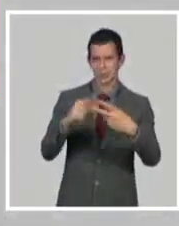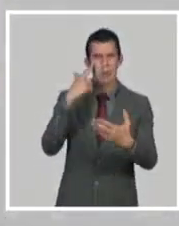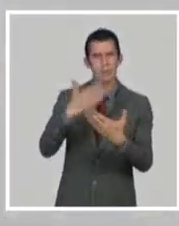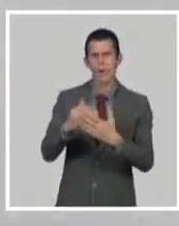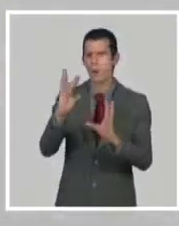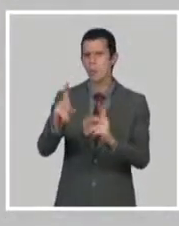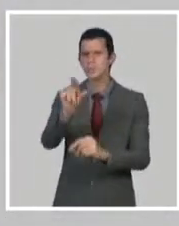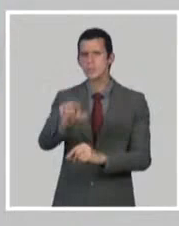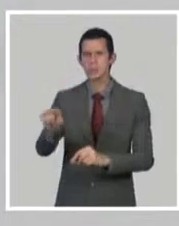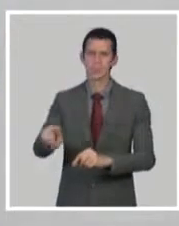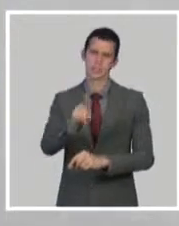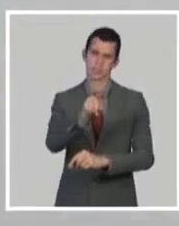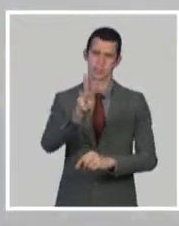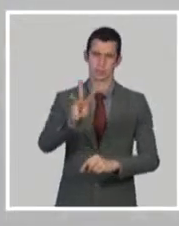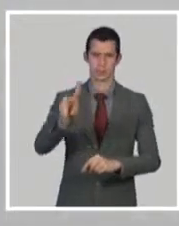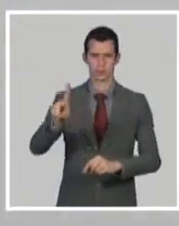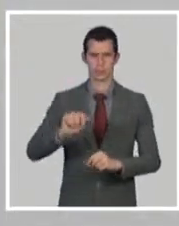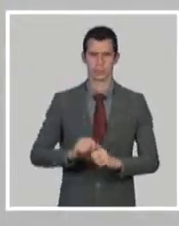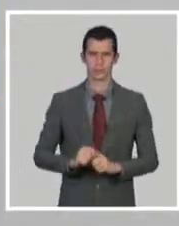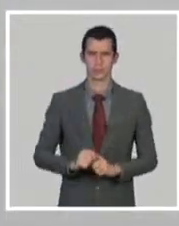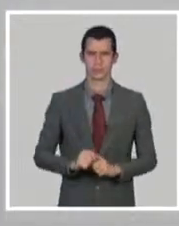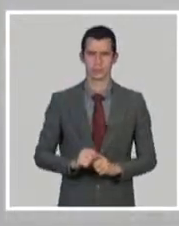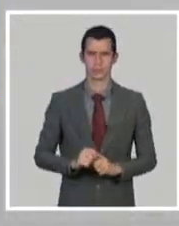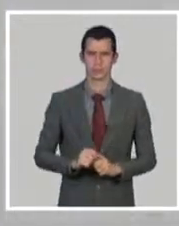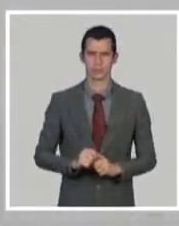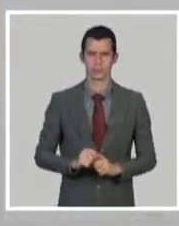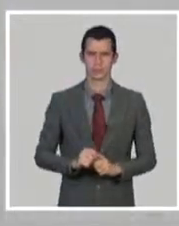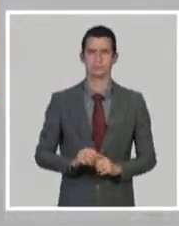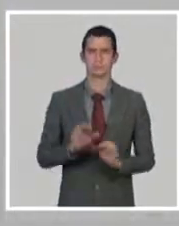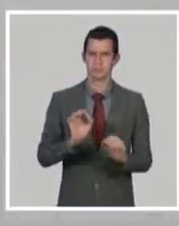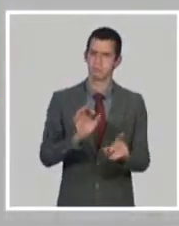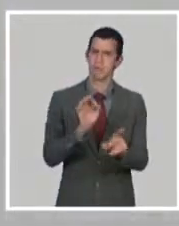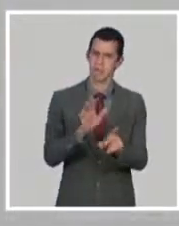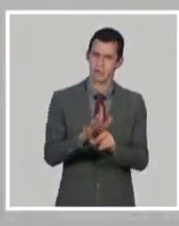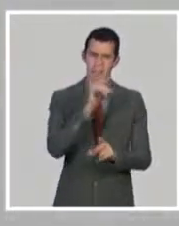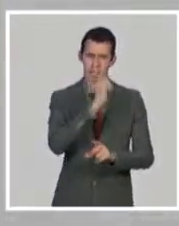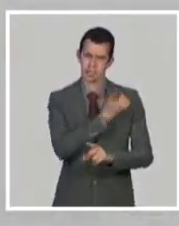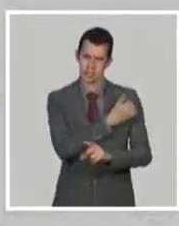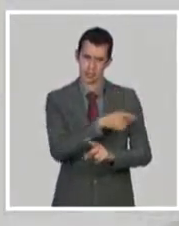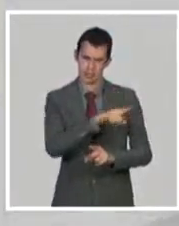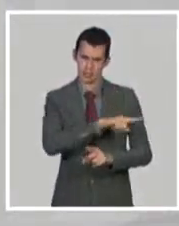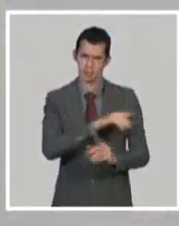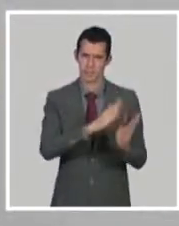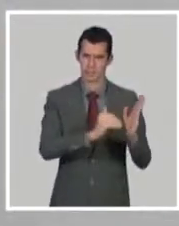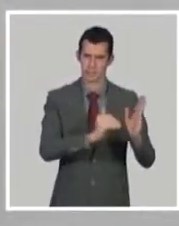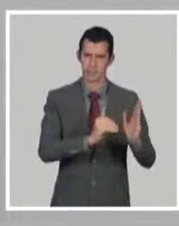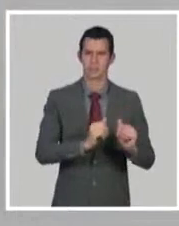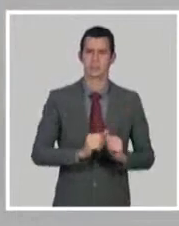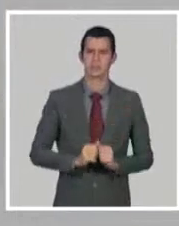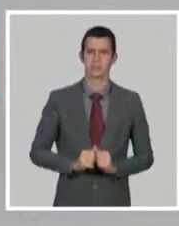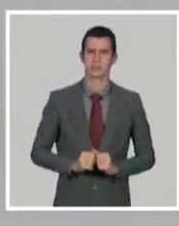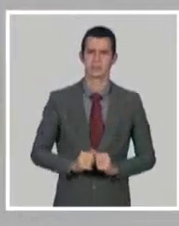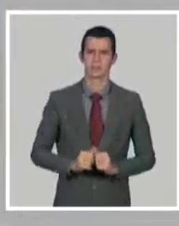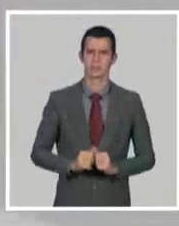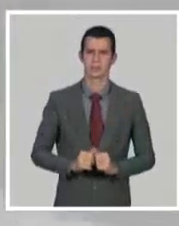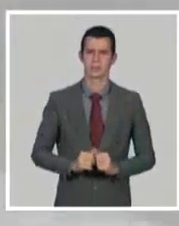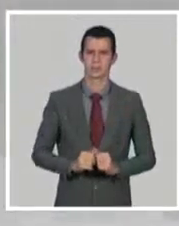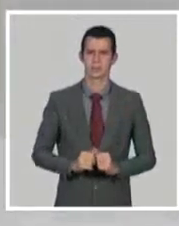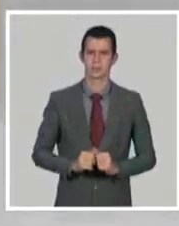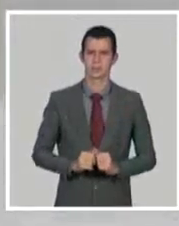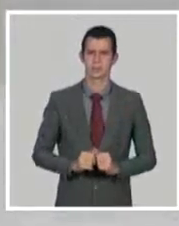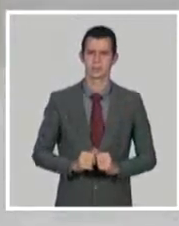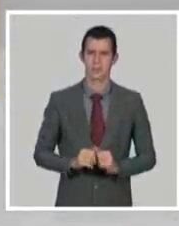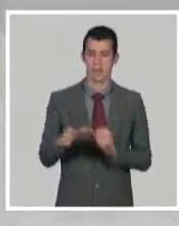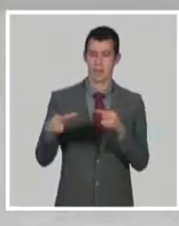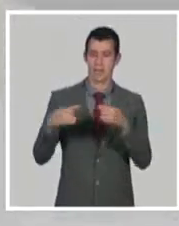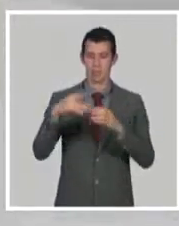Iniciamos a la misma vez, es un candidato que también, bueno, ha recibido todas las aprobaciones del CENME. Y aquí tengo una lámina que es